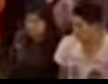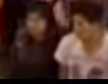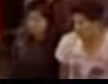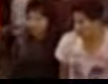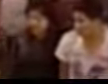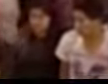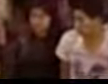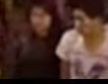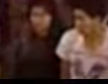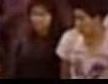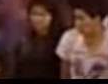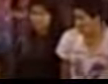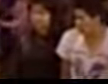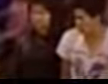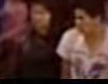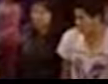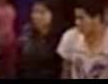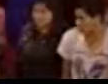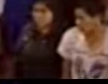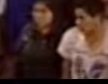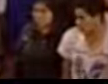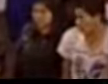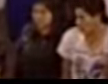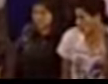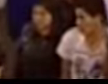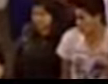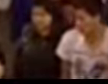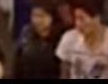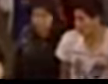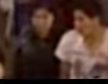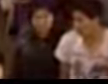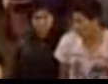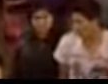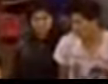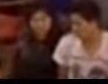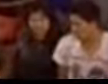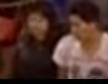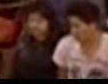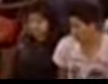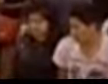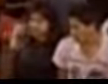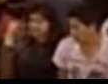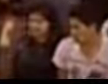Naciste y nunca tuviste un pan que comer, por todos los que